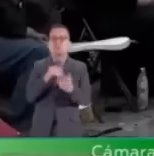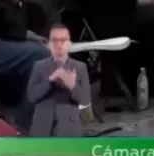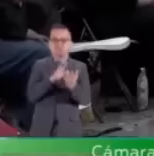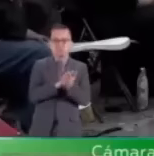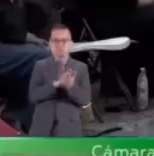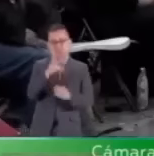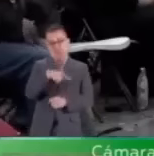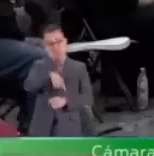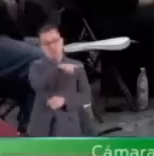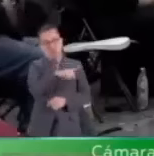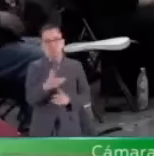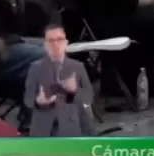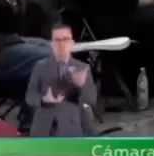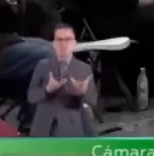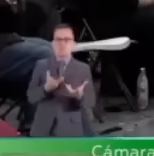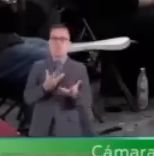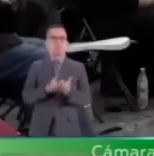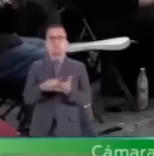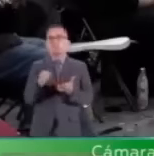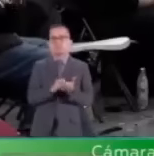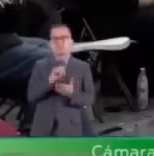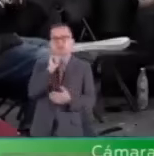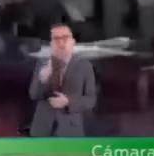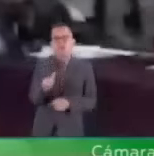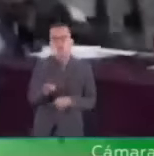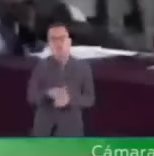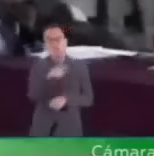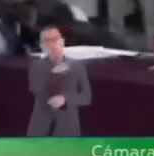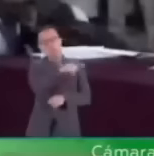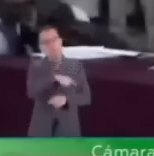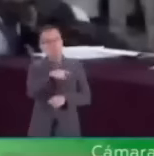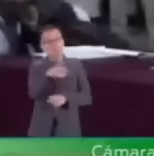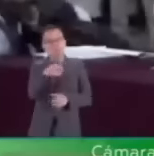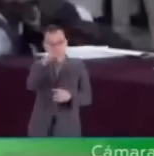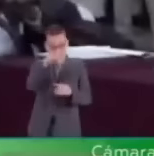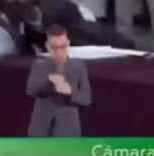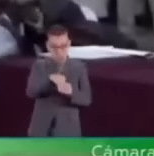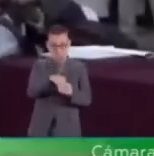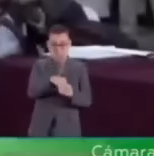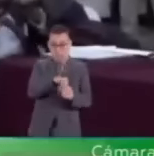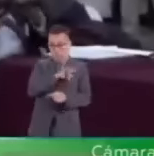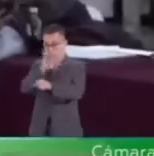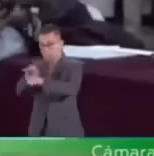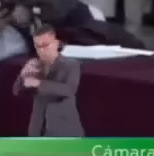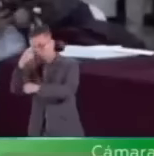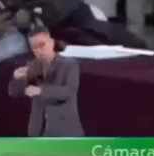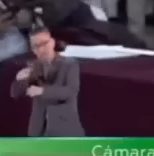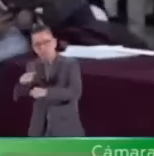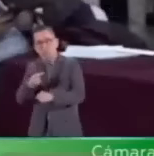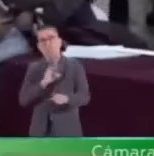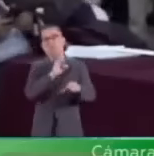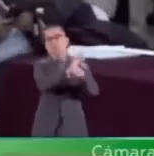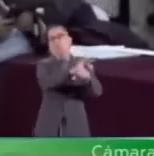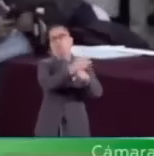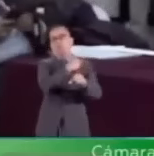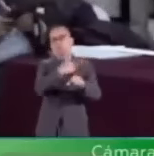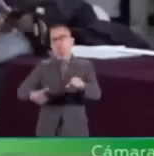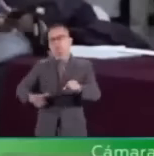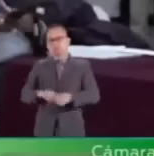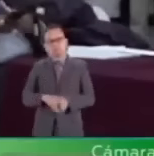Además, no pueden formar parte del, no pudieran haber trabajado en el, en